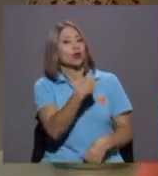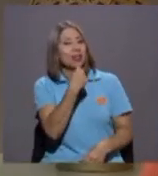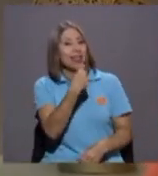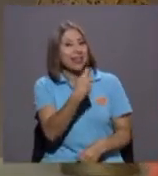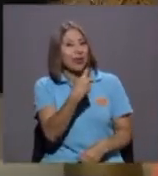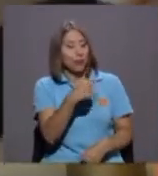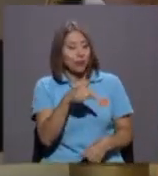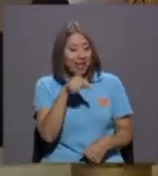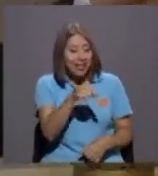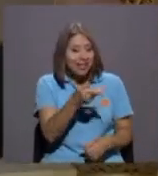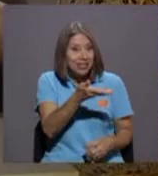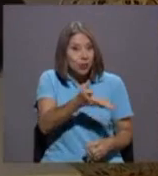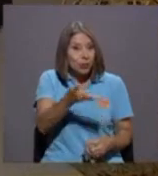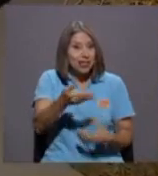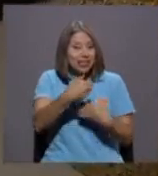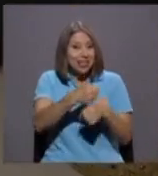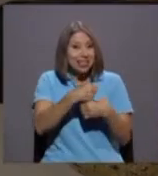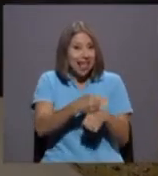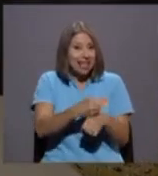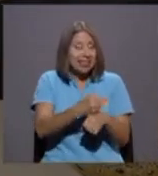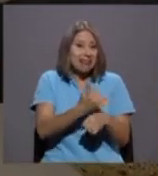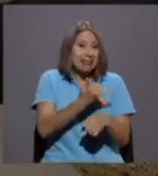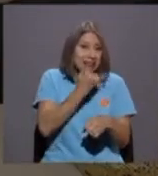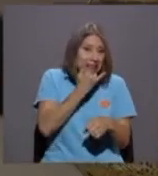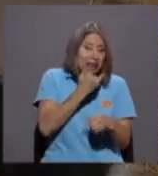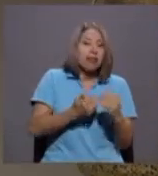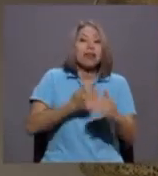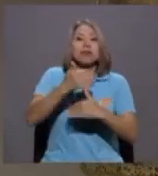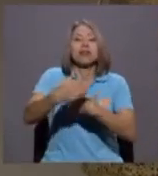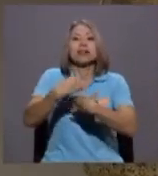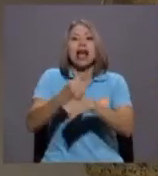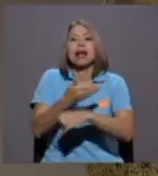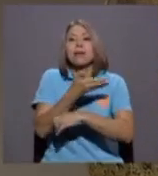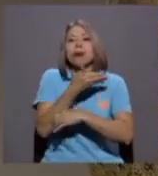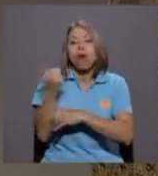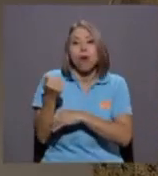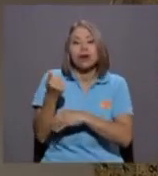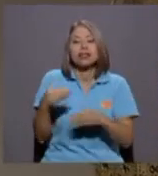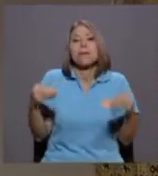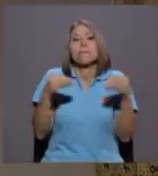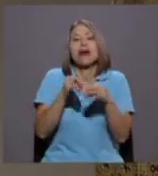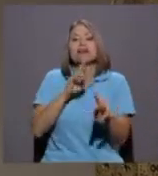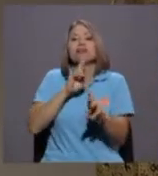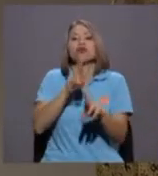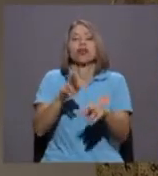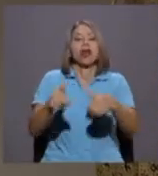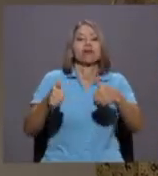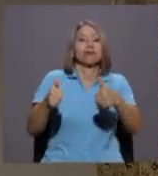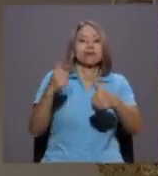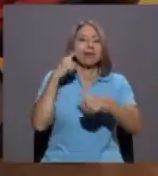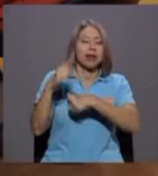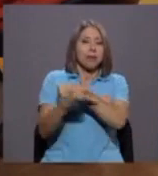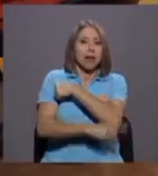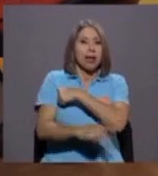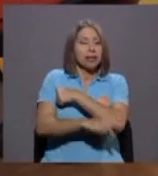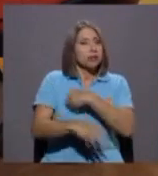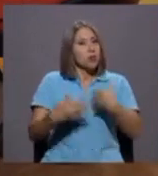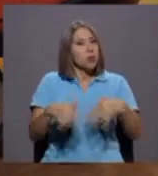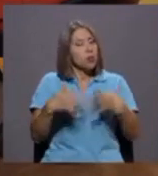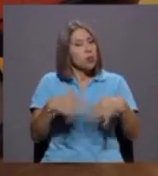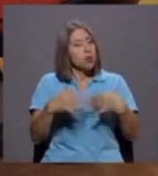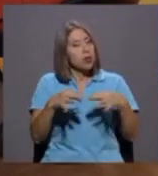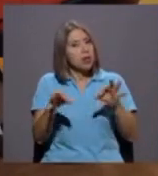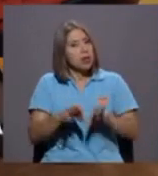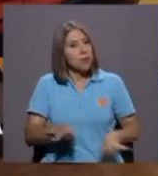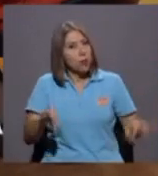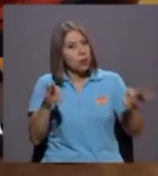esas cosas que se hacen se hagan mejor y den resultados más importantes para el país. ¿Qué Claro. cosa más importante? Claro, para nosotros